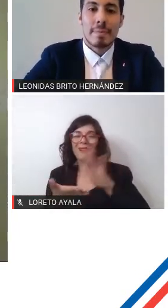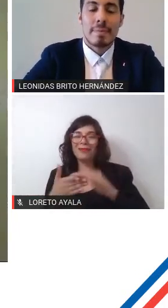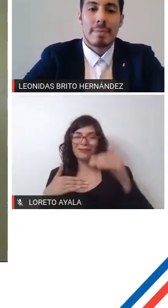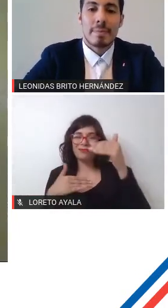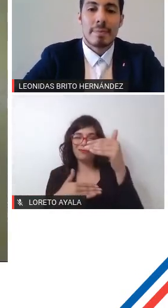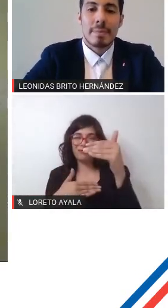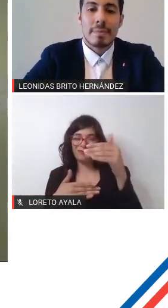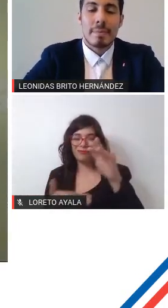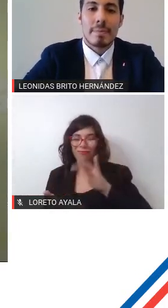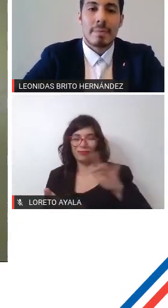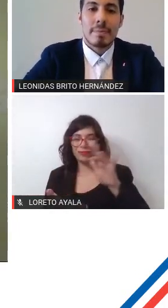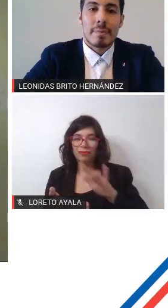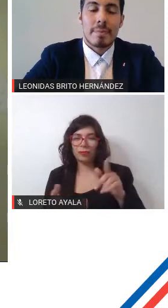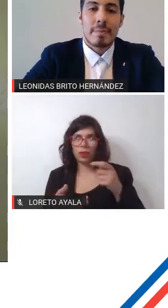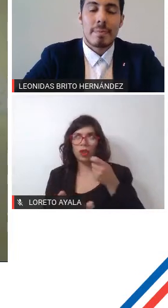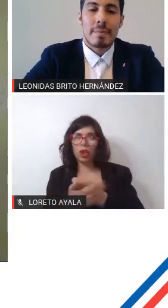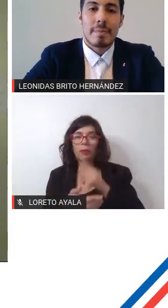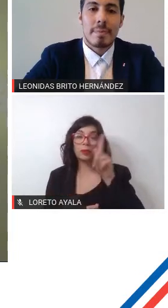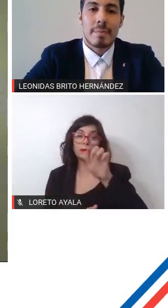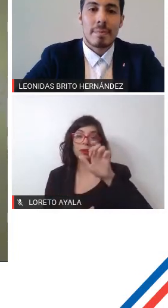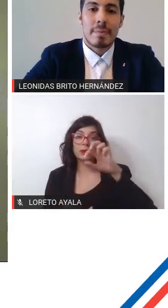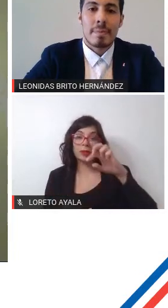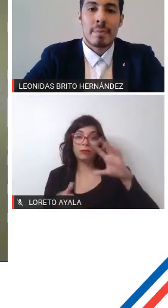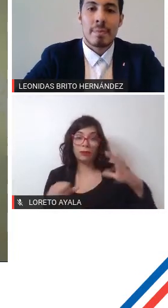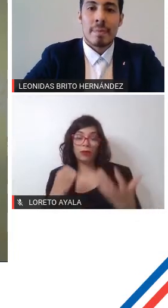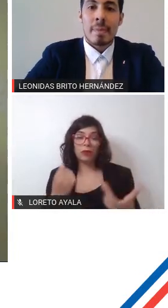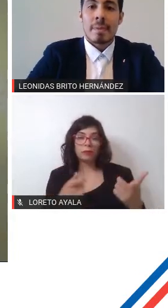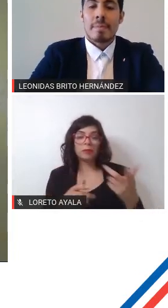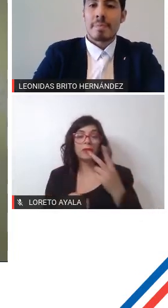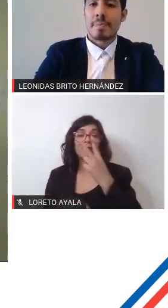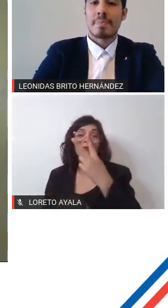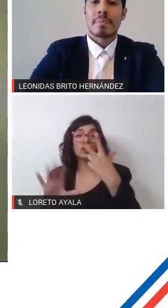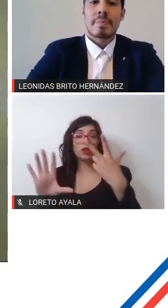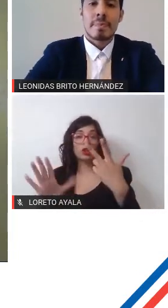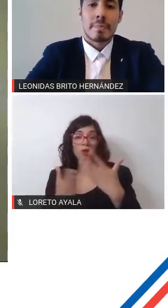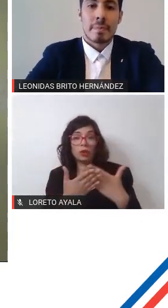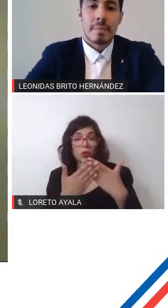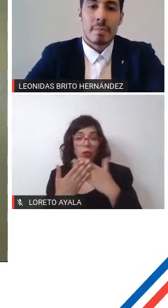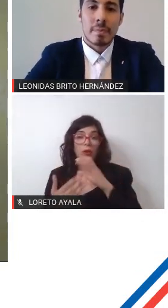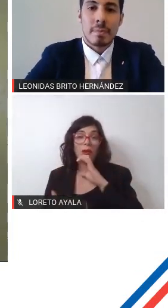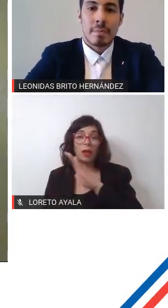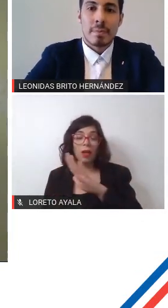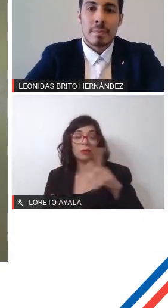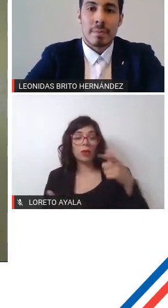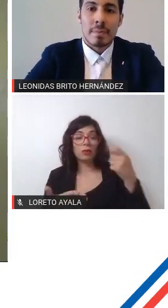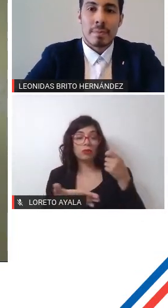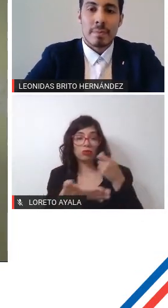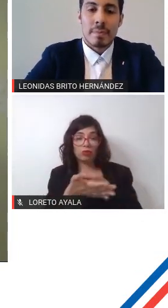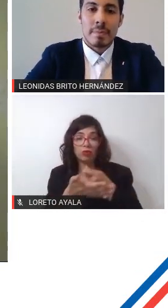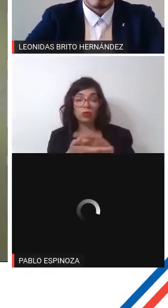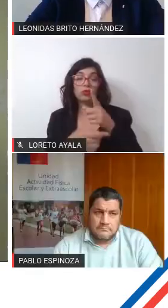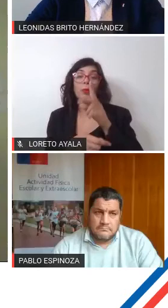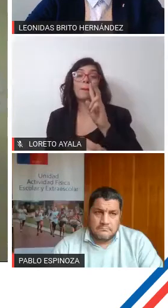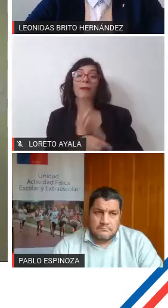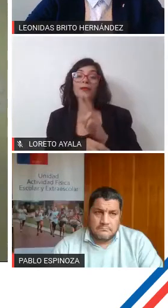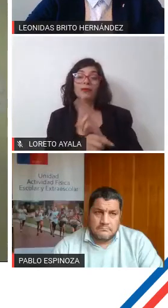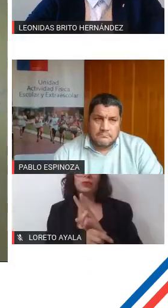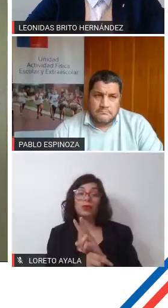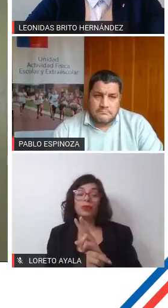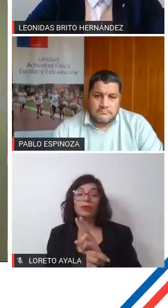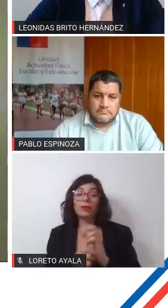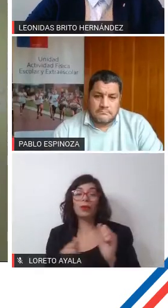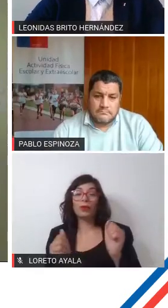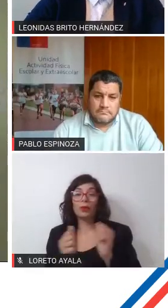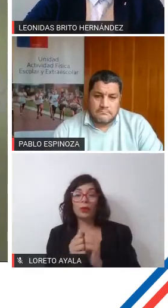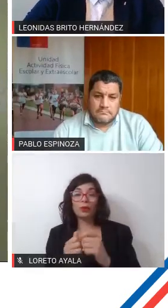CEP, son 28 alumnos, me parece, en esa escuela, muy rural, y la profesora, junto con el sostenedor, le